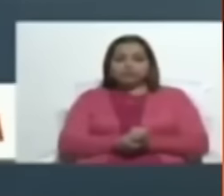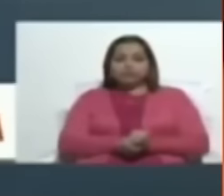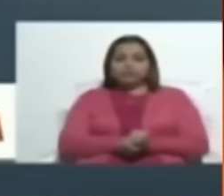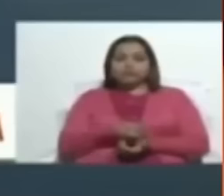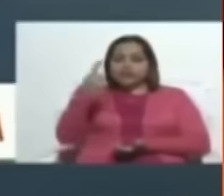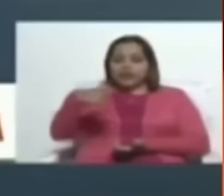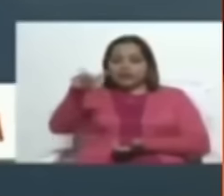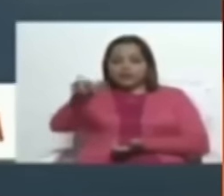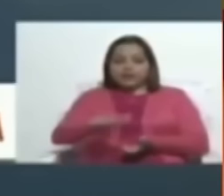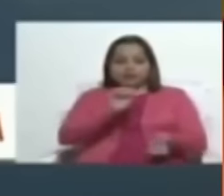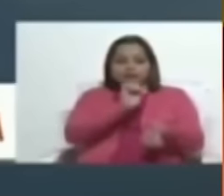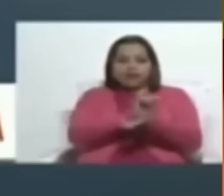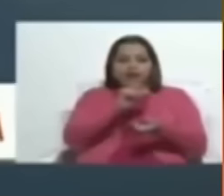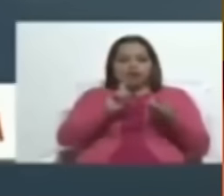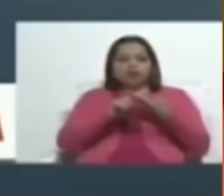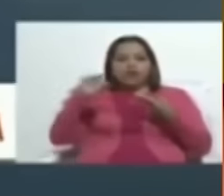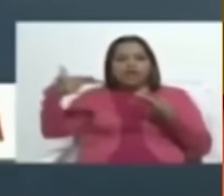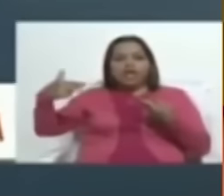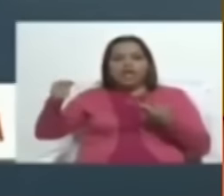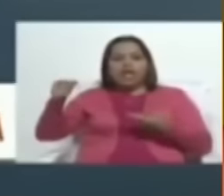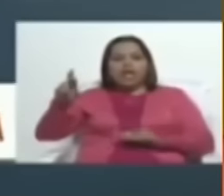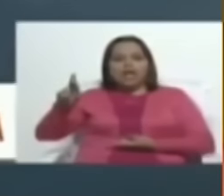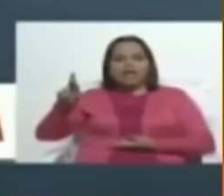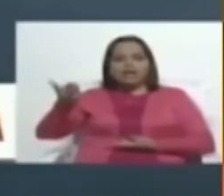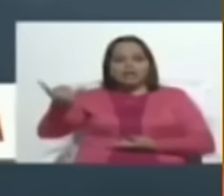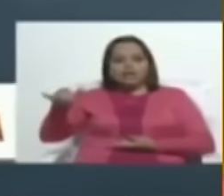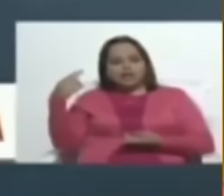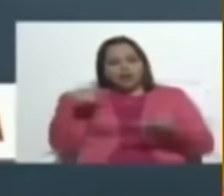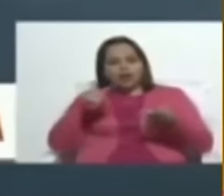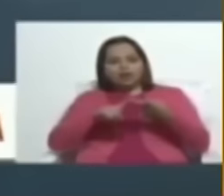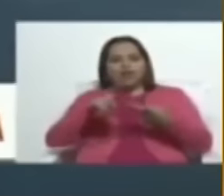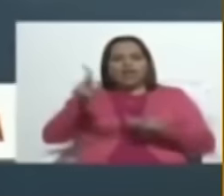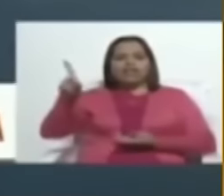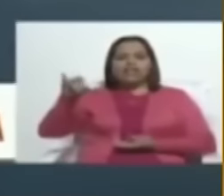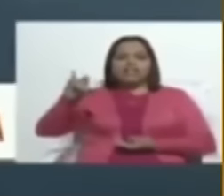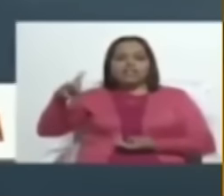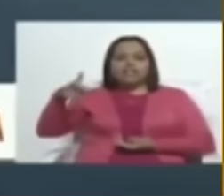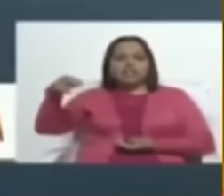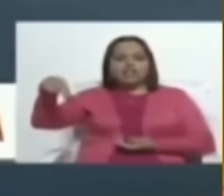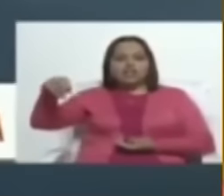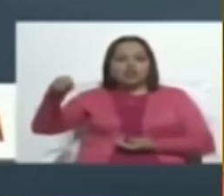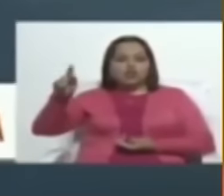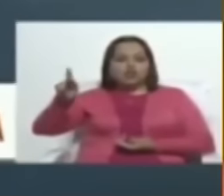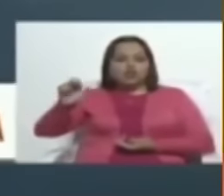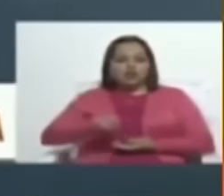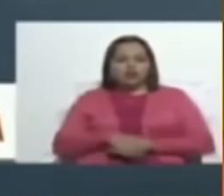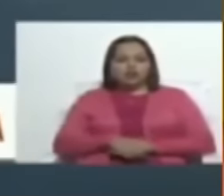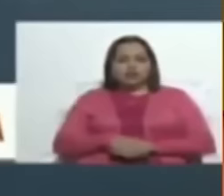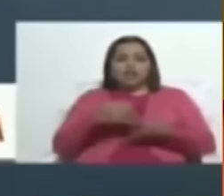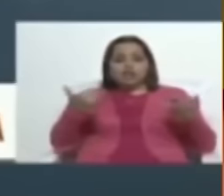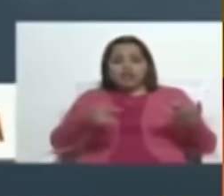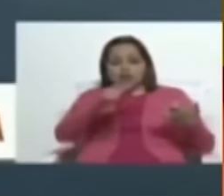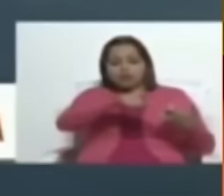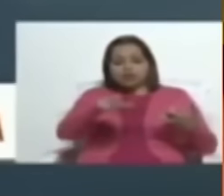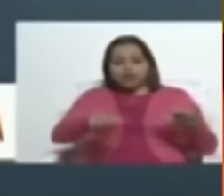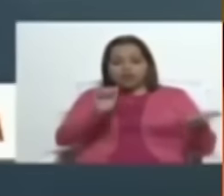con acciones desestabilizadoras. Machado contestó asegurando que simplemente estaban preparándose